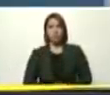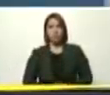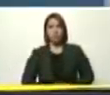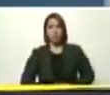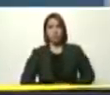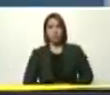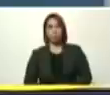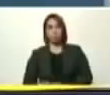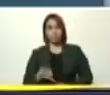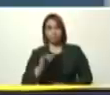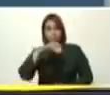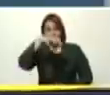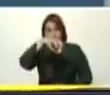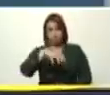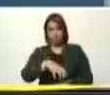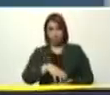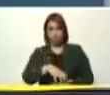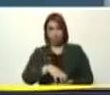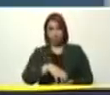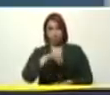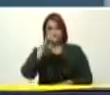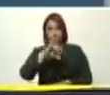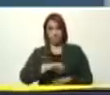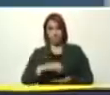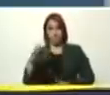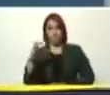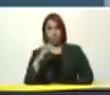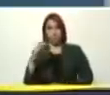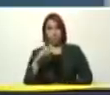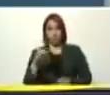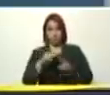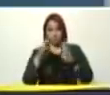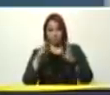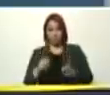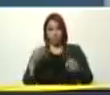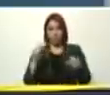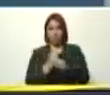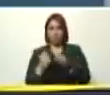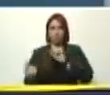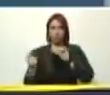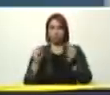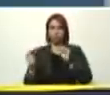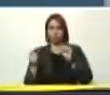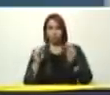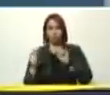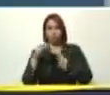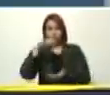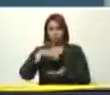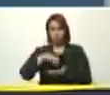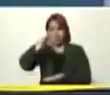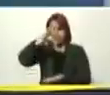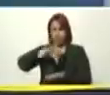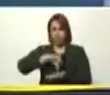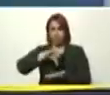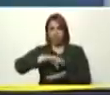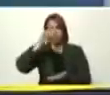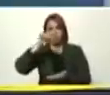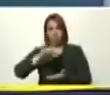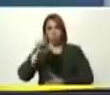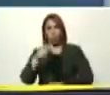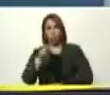Aquí está la región capital, ahí está la mesa trabajando, la región central, la región